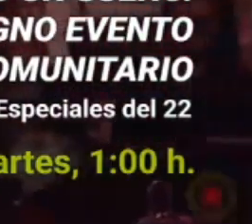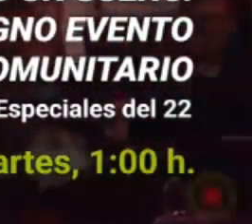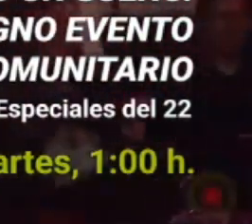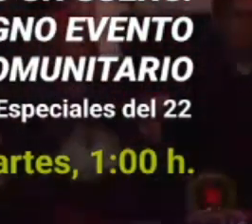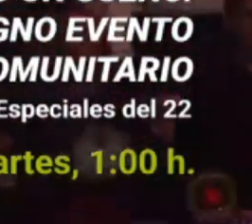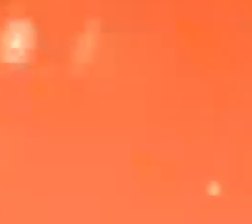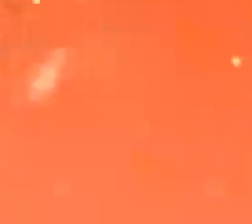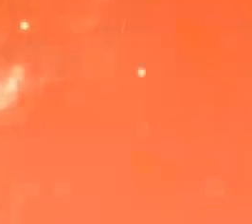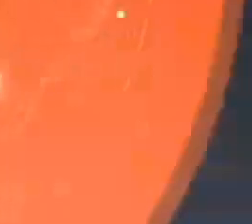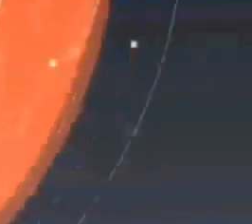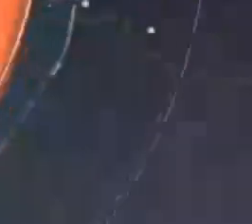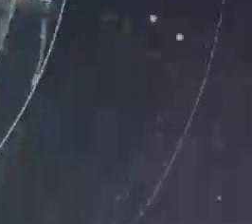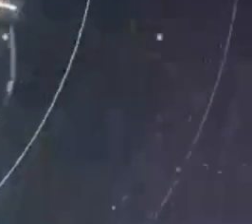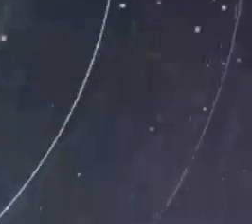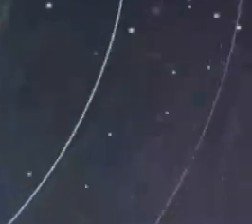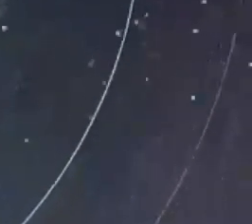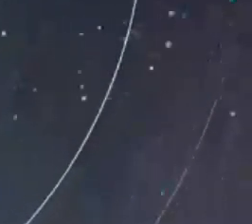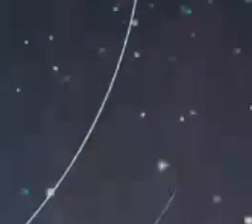1:00 p.m.